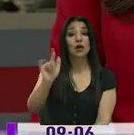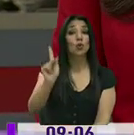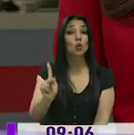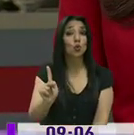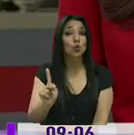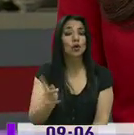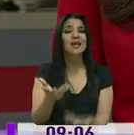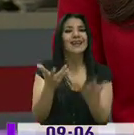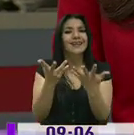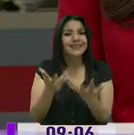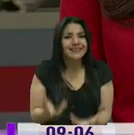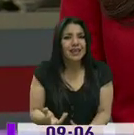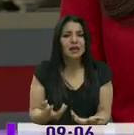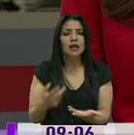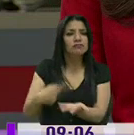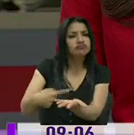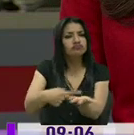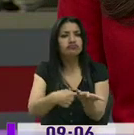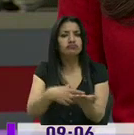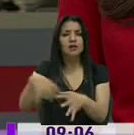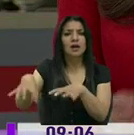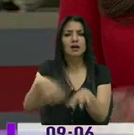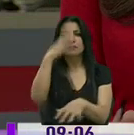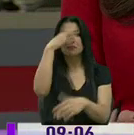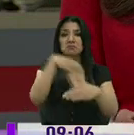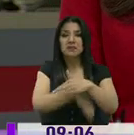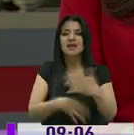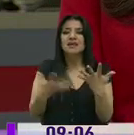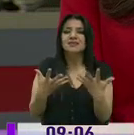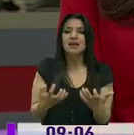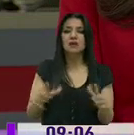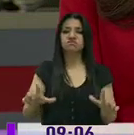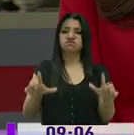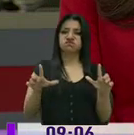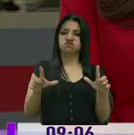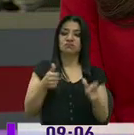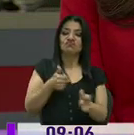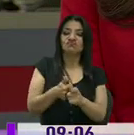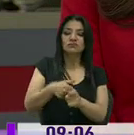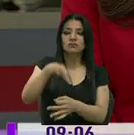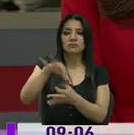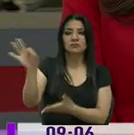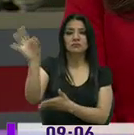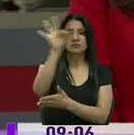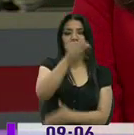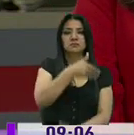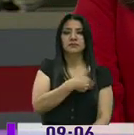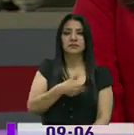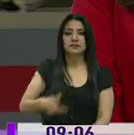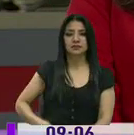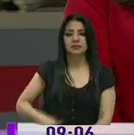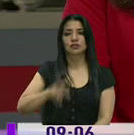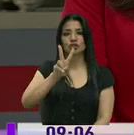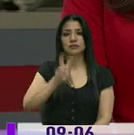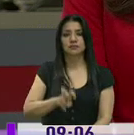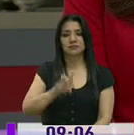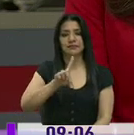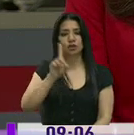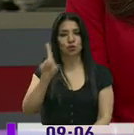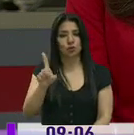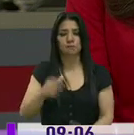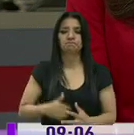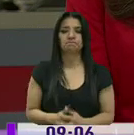utilizar la discusión de la actividad minera en el país con miras a las elecciones presidenciales del 2021 a su vez